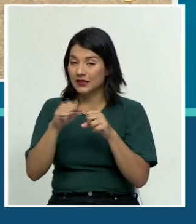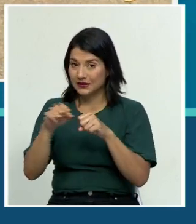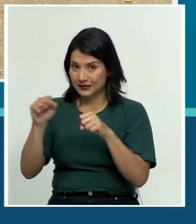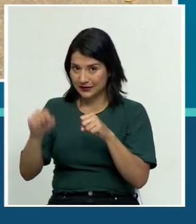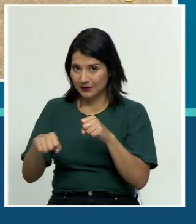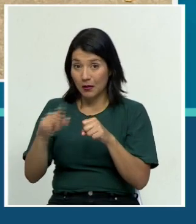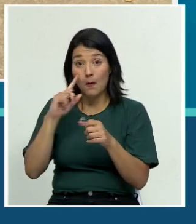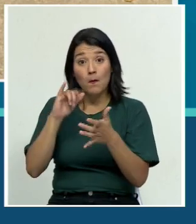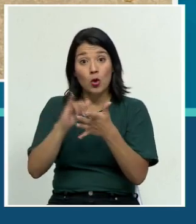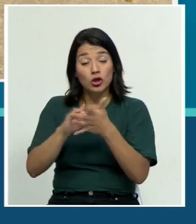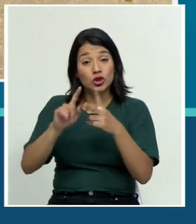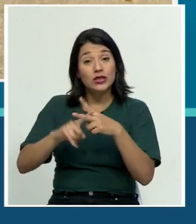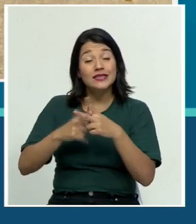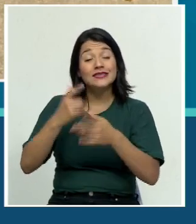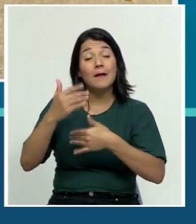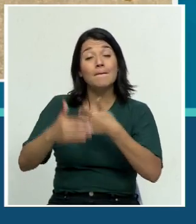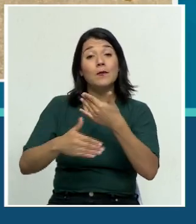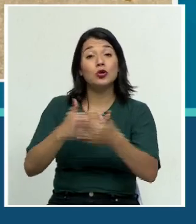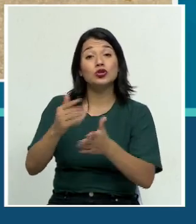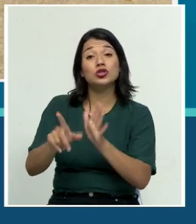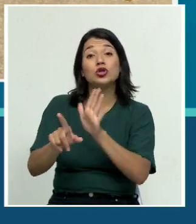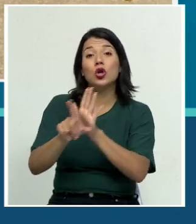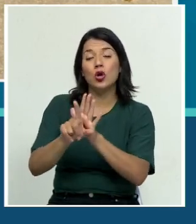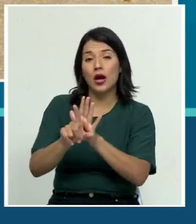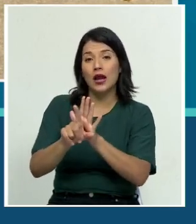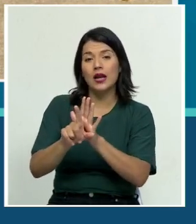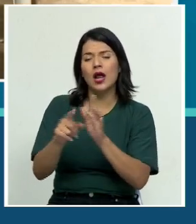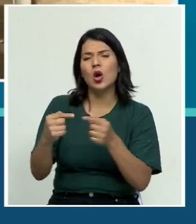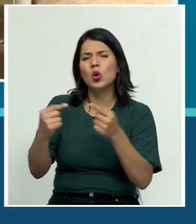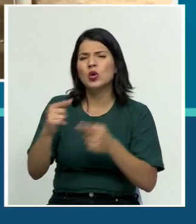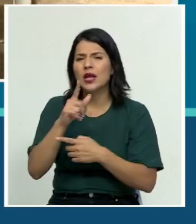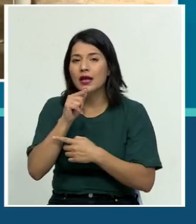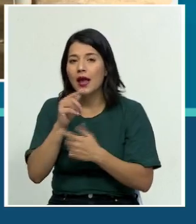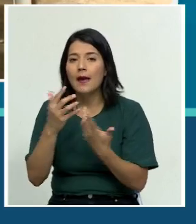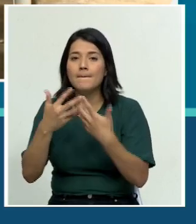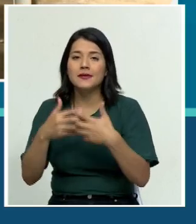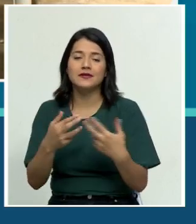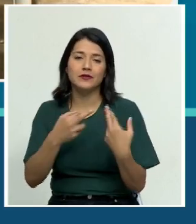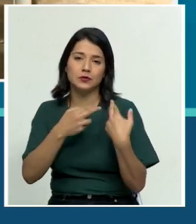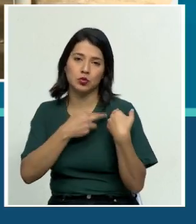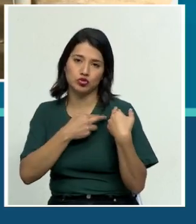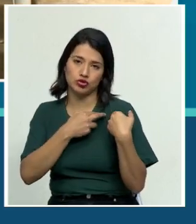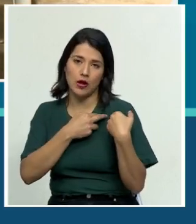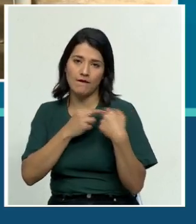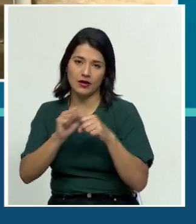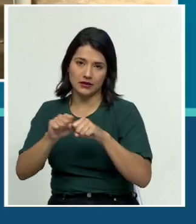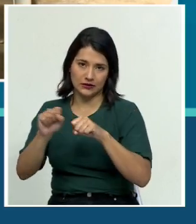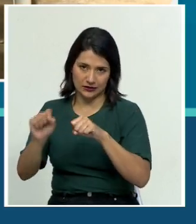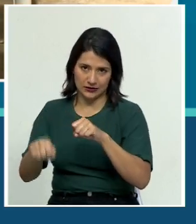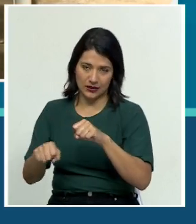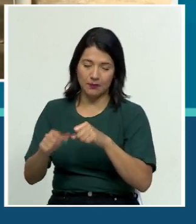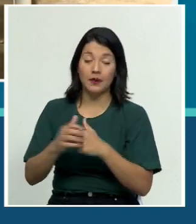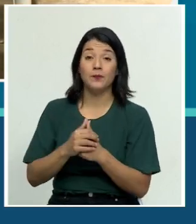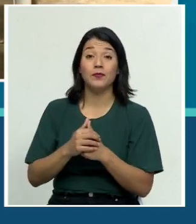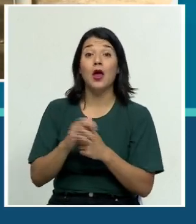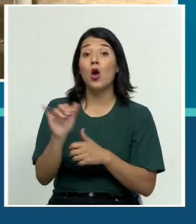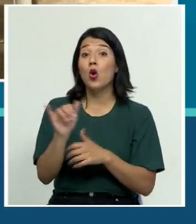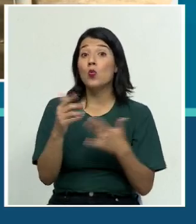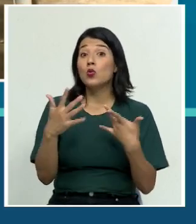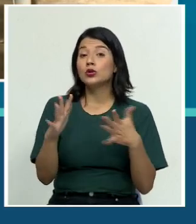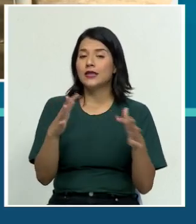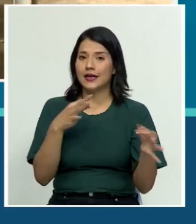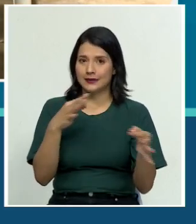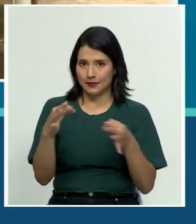proceso legal en contra de la compañía encargada de este trabajo. Además, como lo mencionábamos hace algunos minutos, también